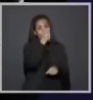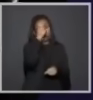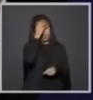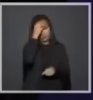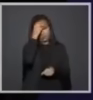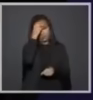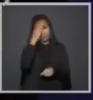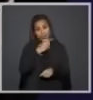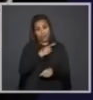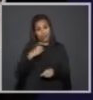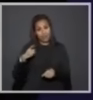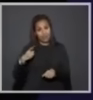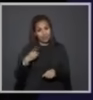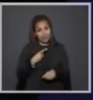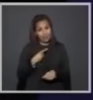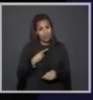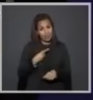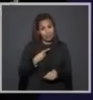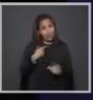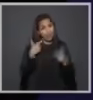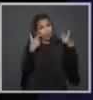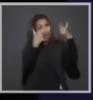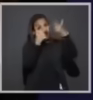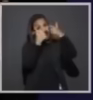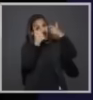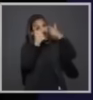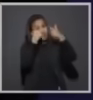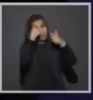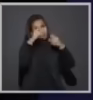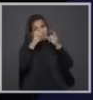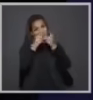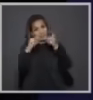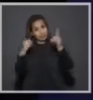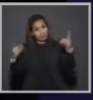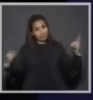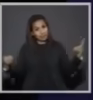debe fincarse en la cooperación para el desarrollo.